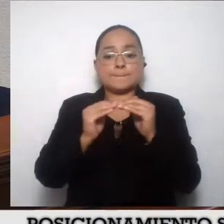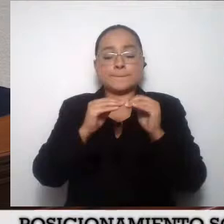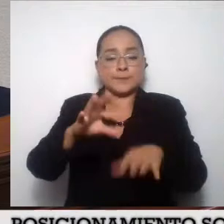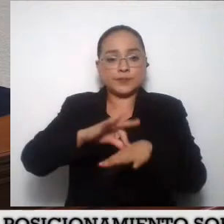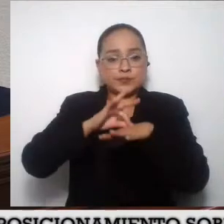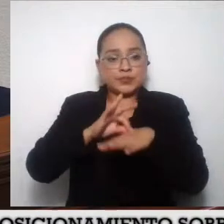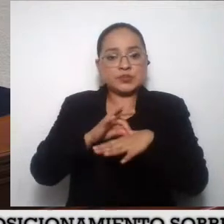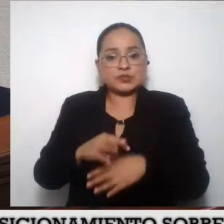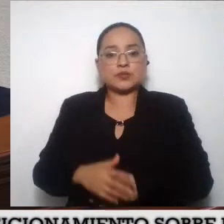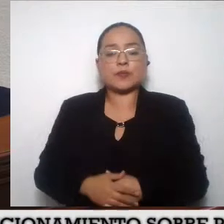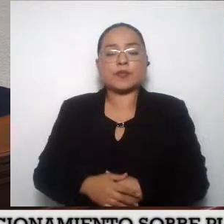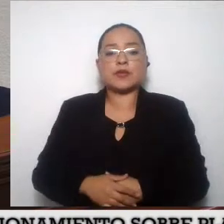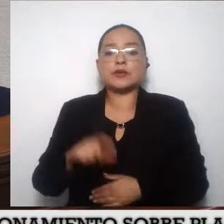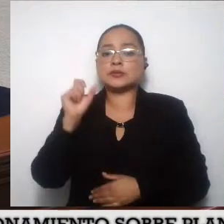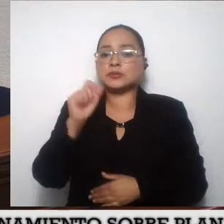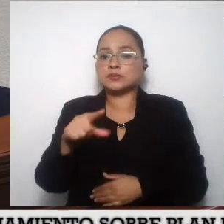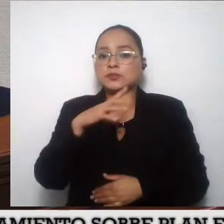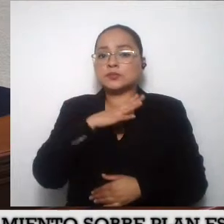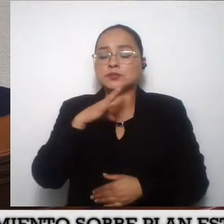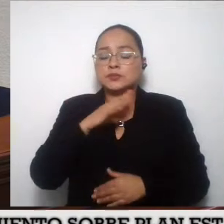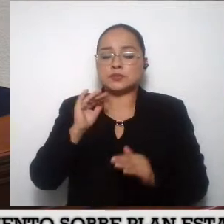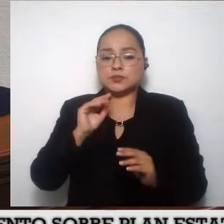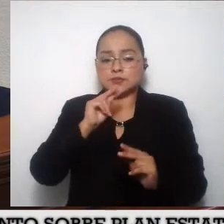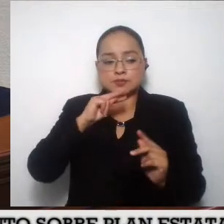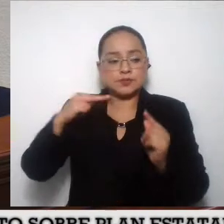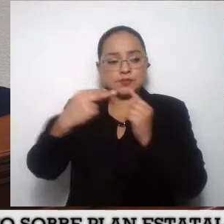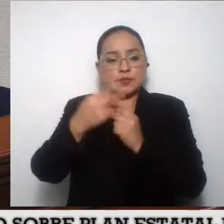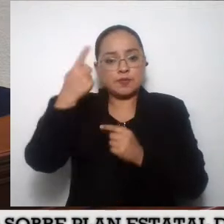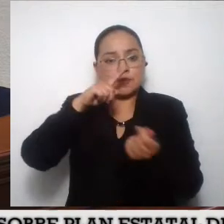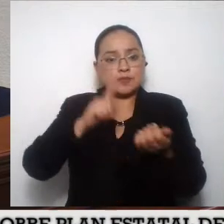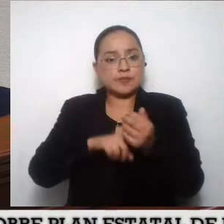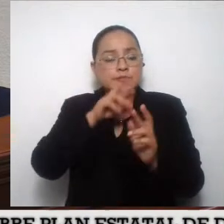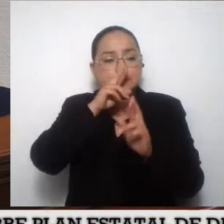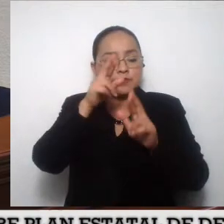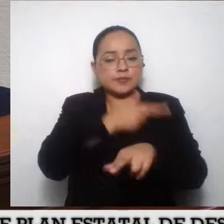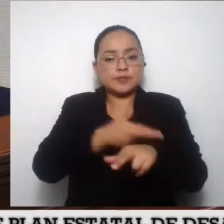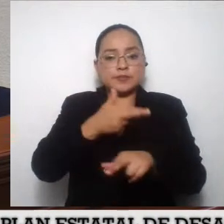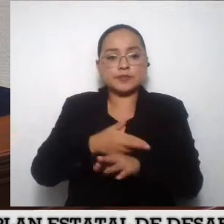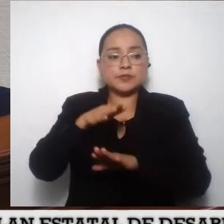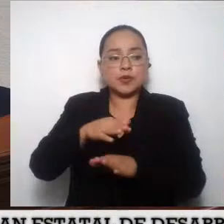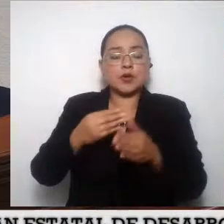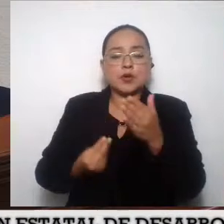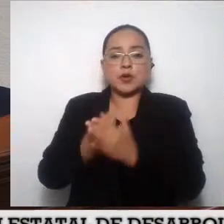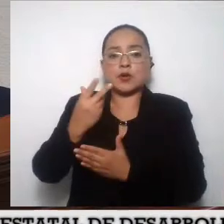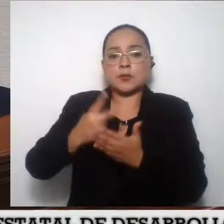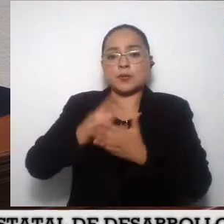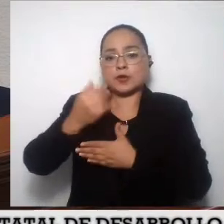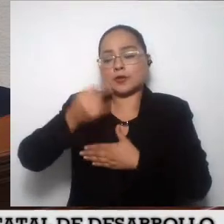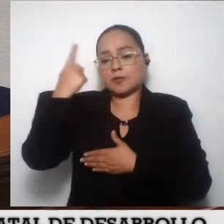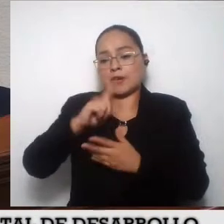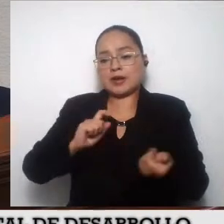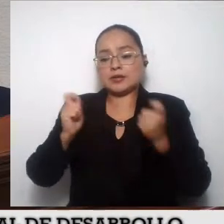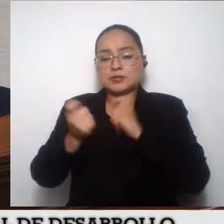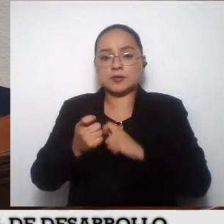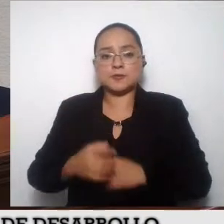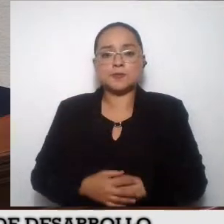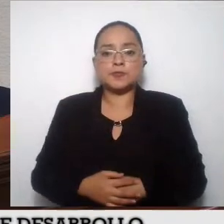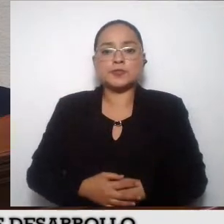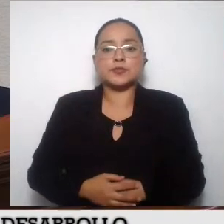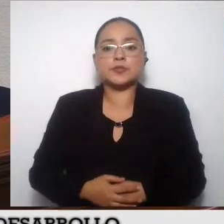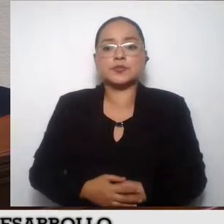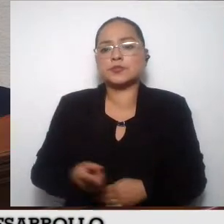y enfoque para gestionar resultados en el marco de proyecto de transformación. Como